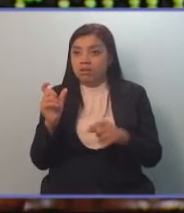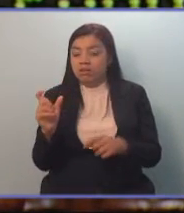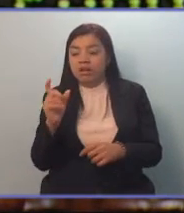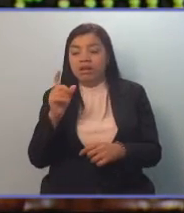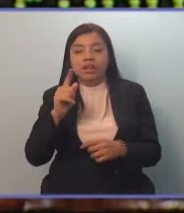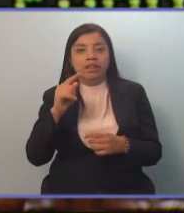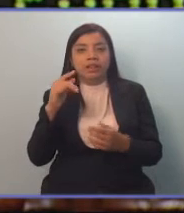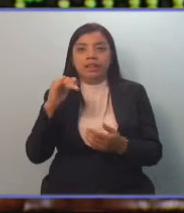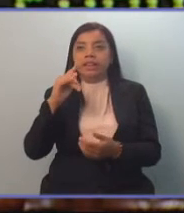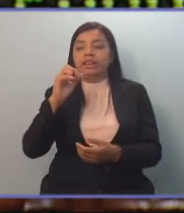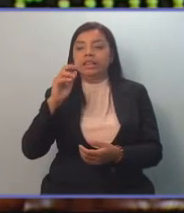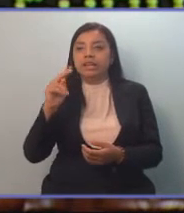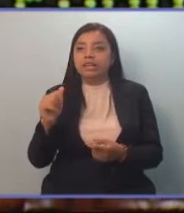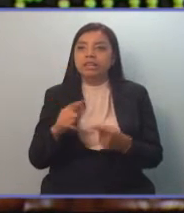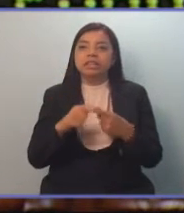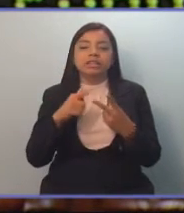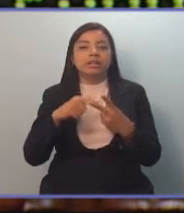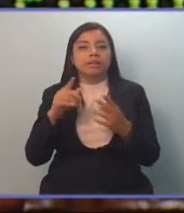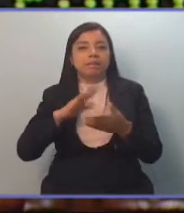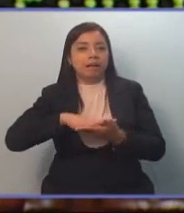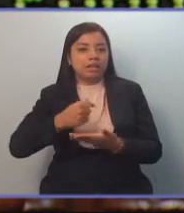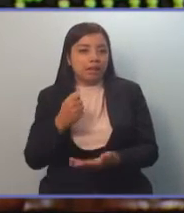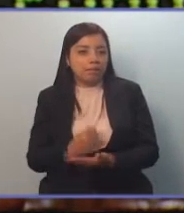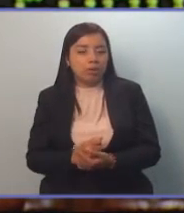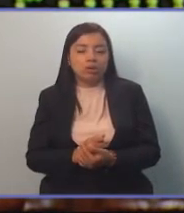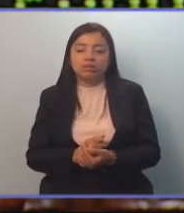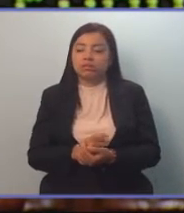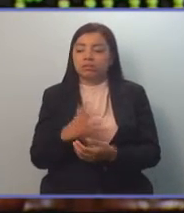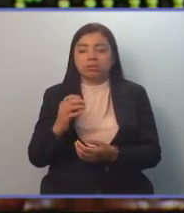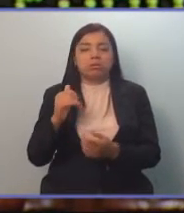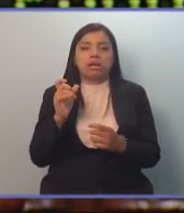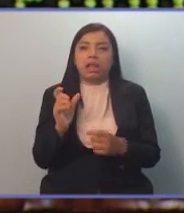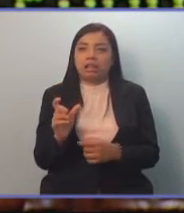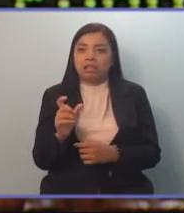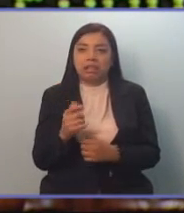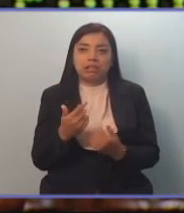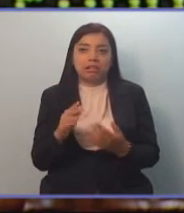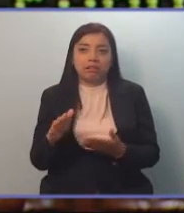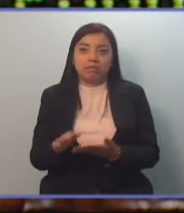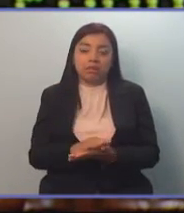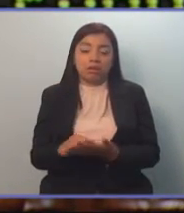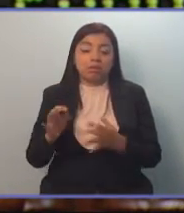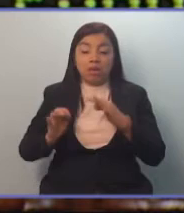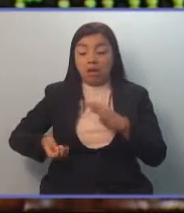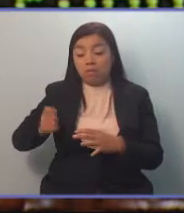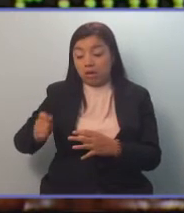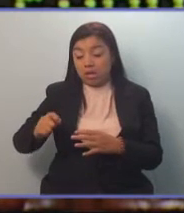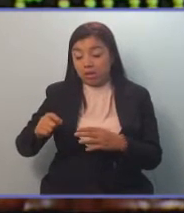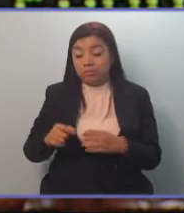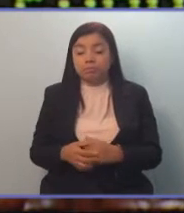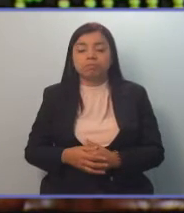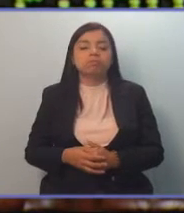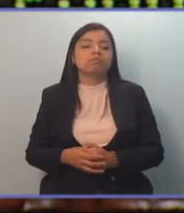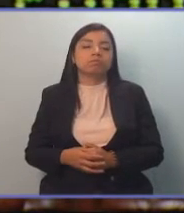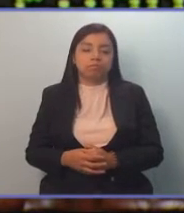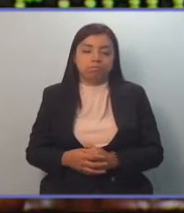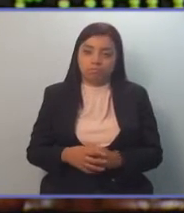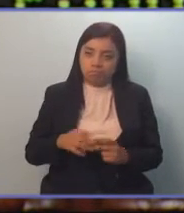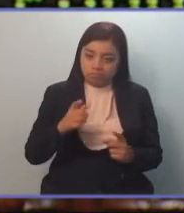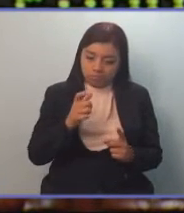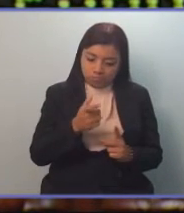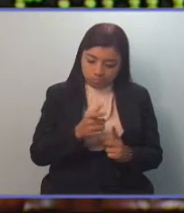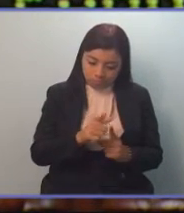tributaria, pasaporte o carnet de residencia definitiva o fotocopia certificada por el notario. Y C.